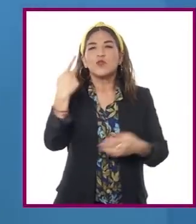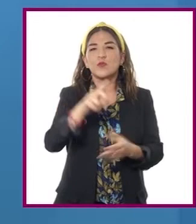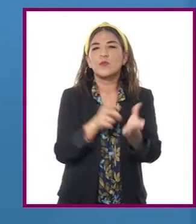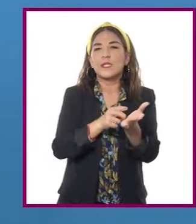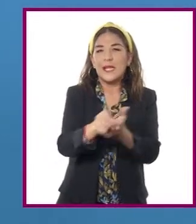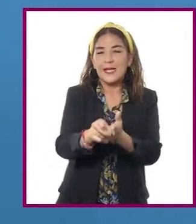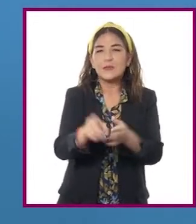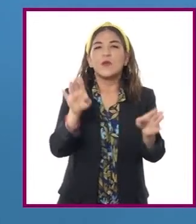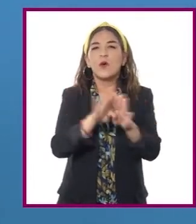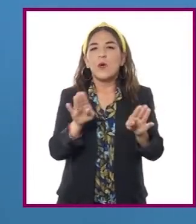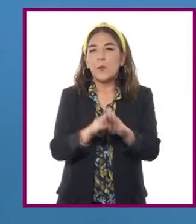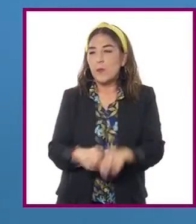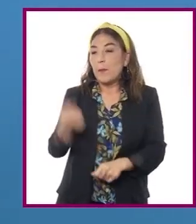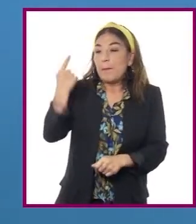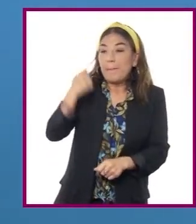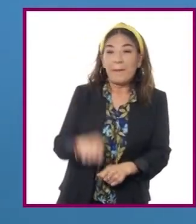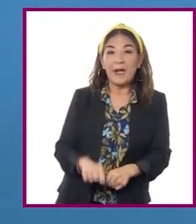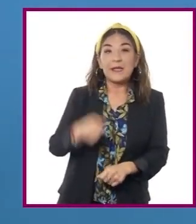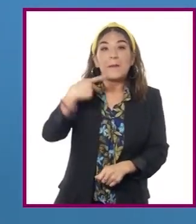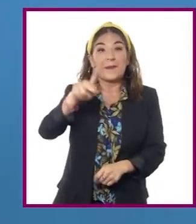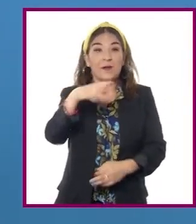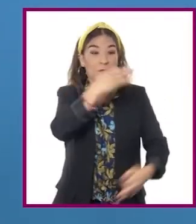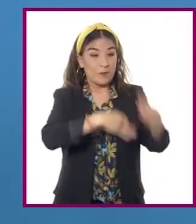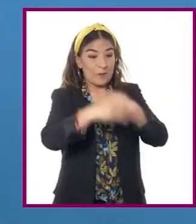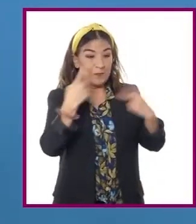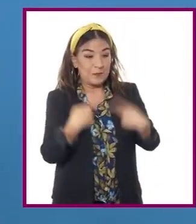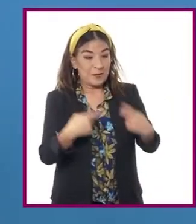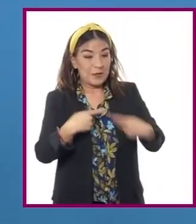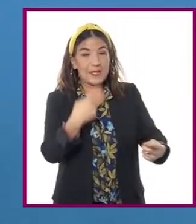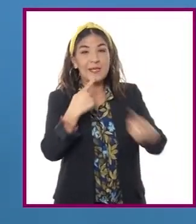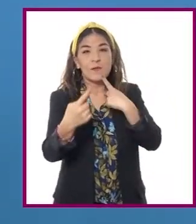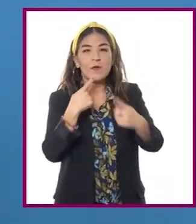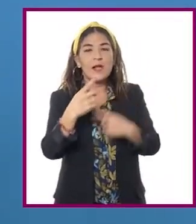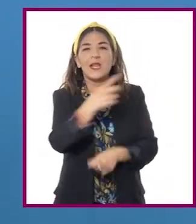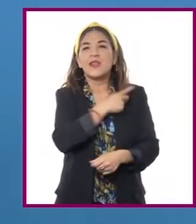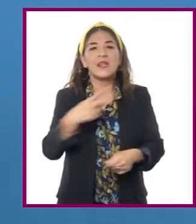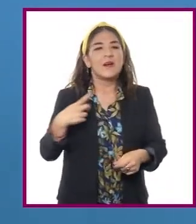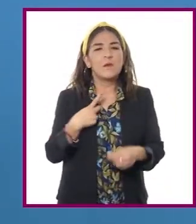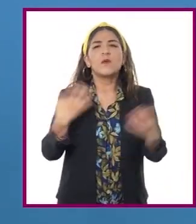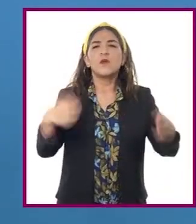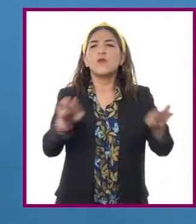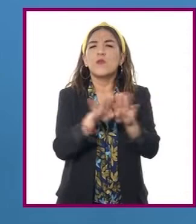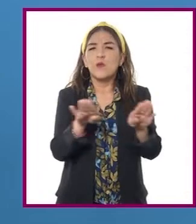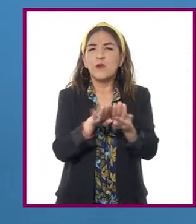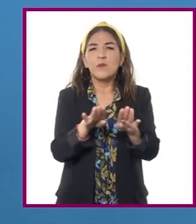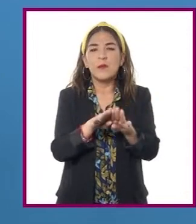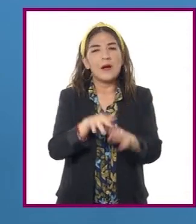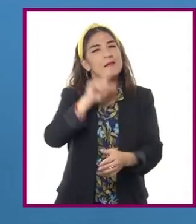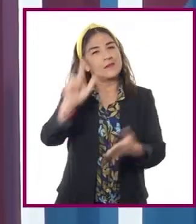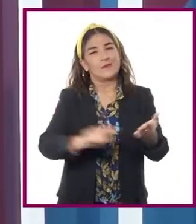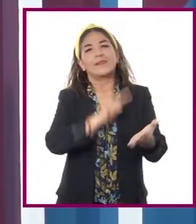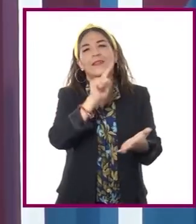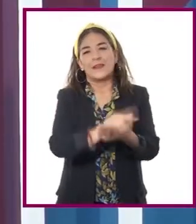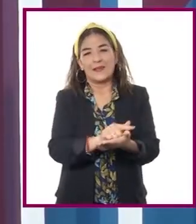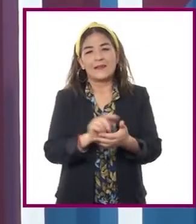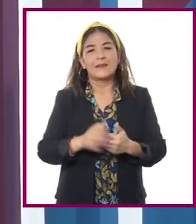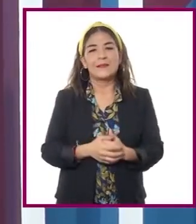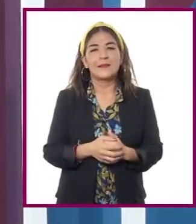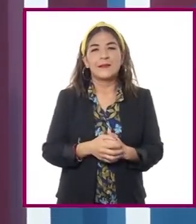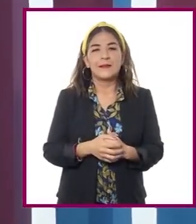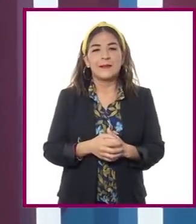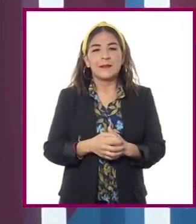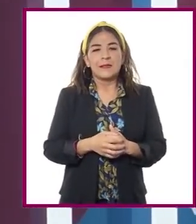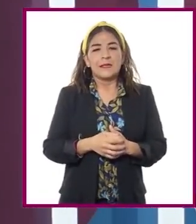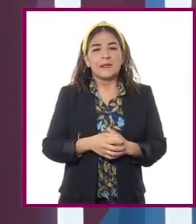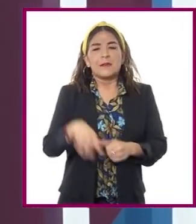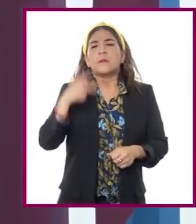petición. Pero como sociedad democrática debe ser en forma y medios legales.